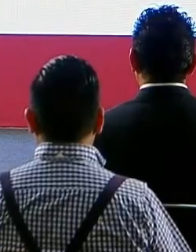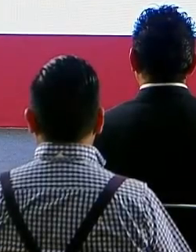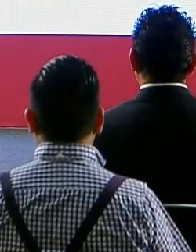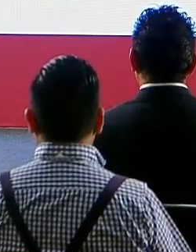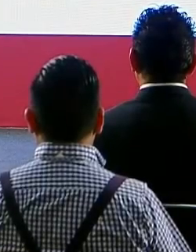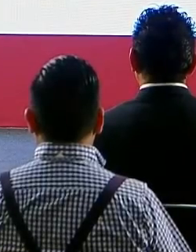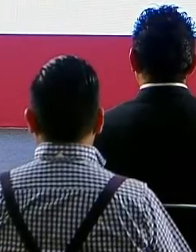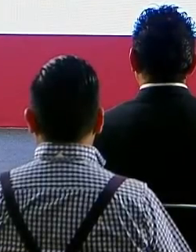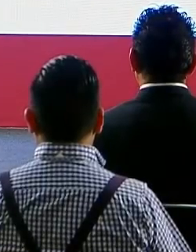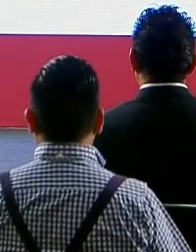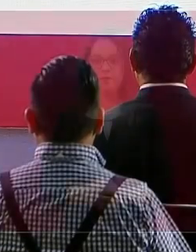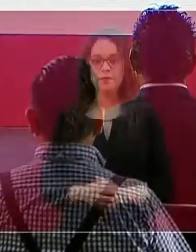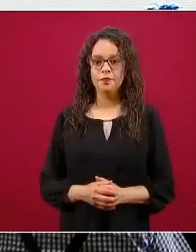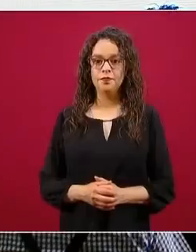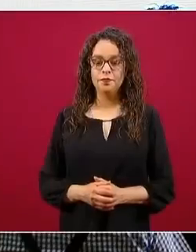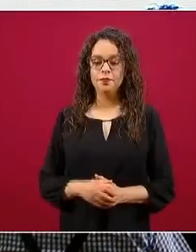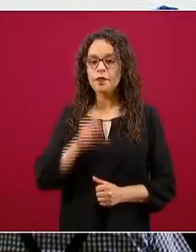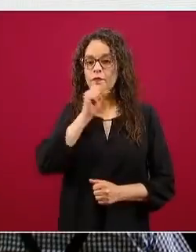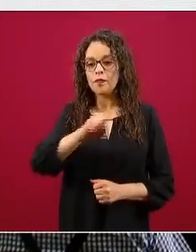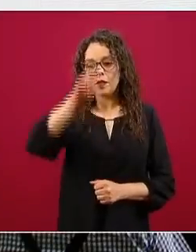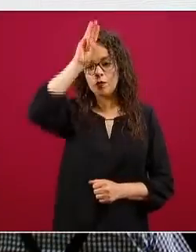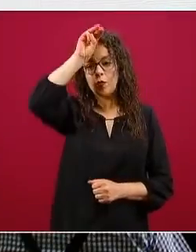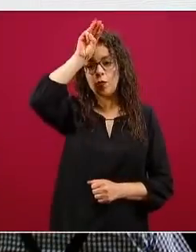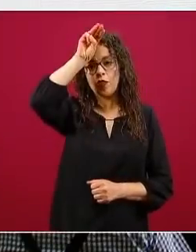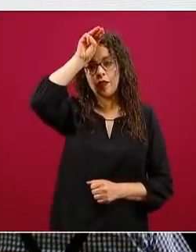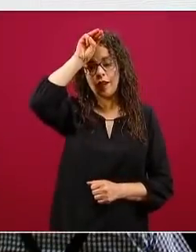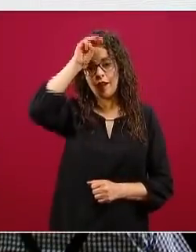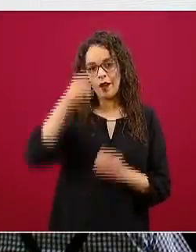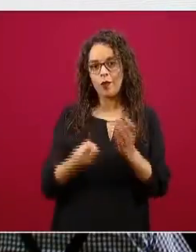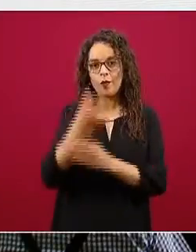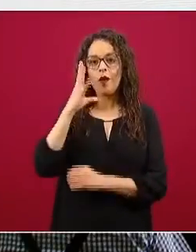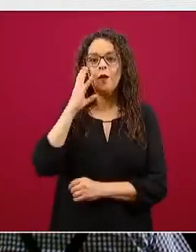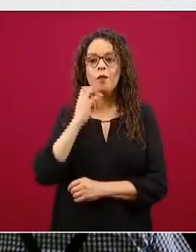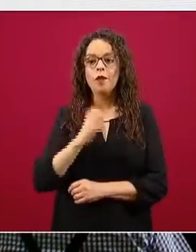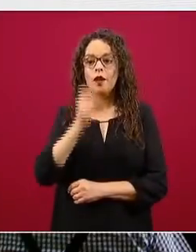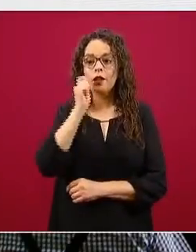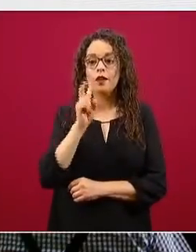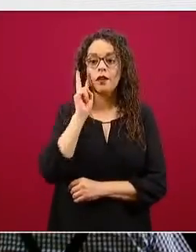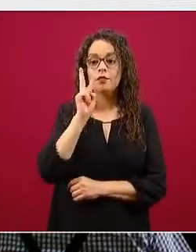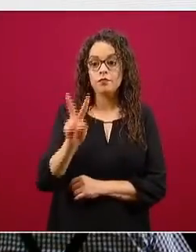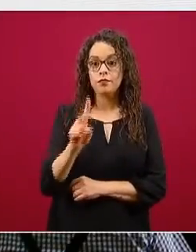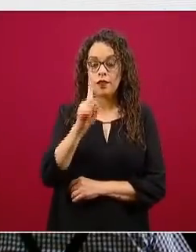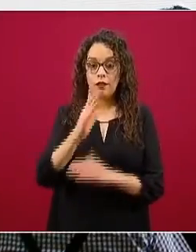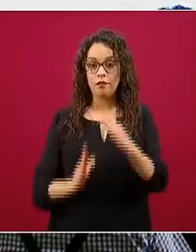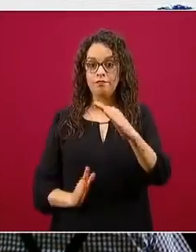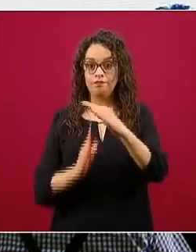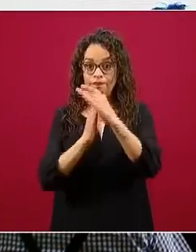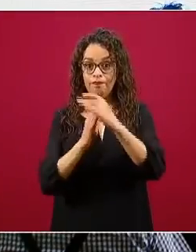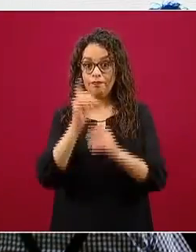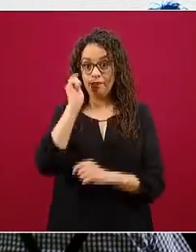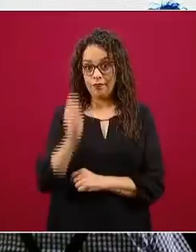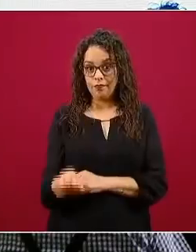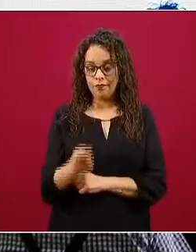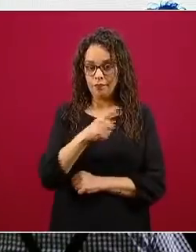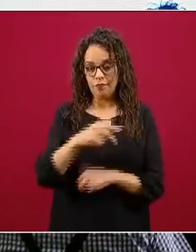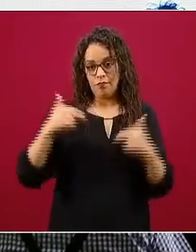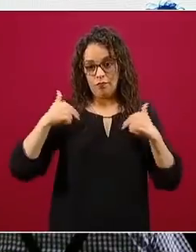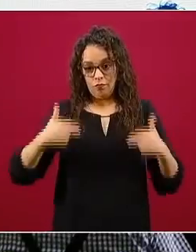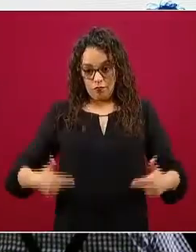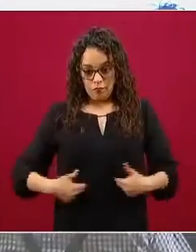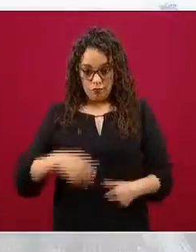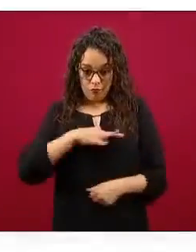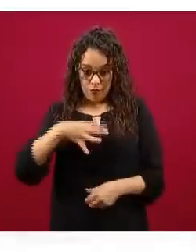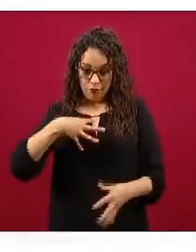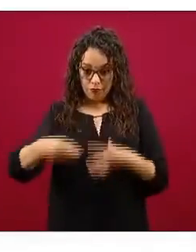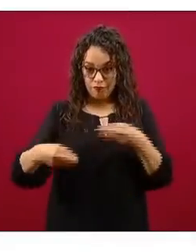ya claramente se estableció el comportamiento epidémico típico de una epidemia de transmisión humano a humano, una enfermedad infecciosa